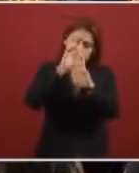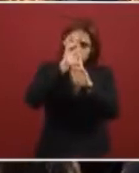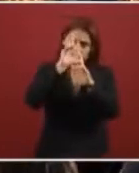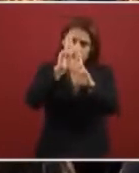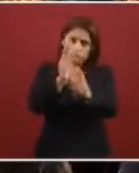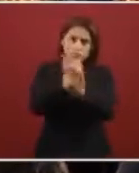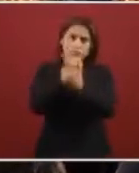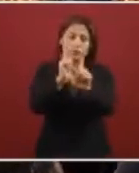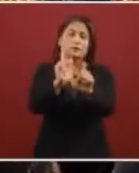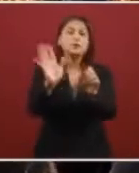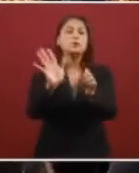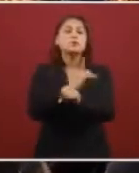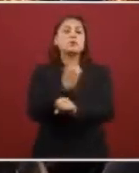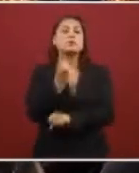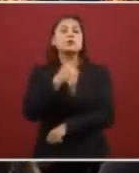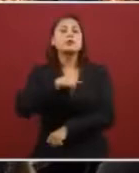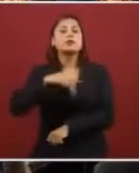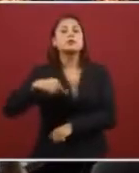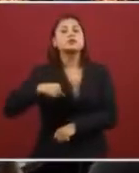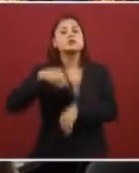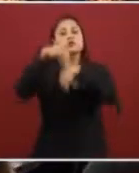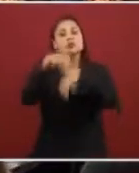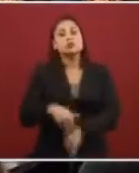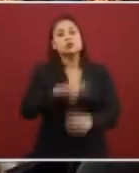no intervención y de